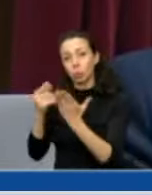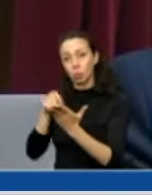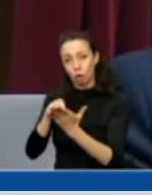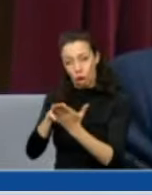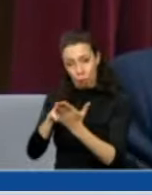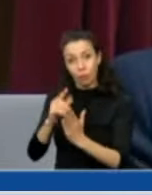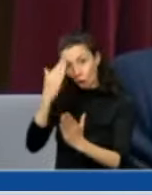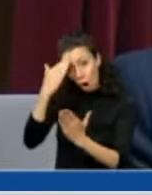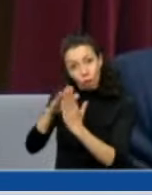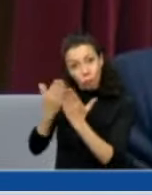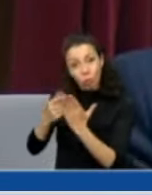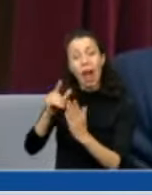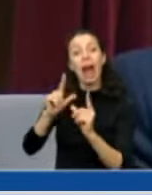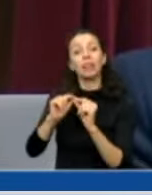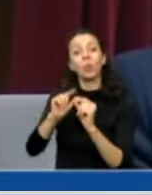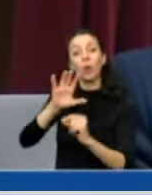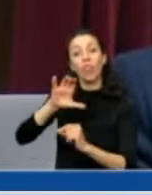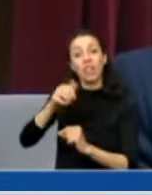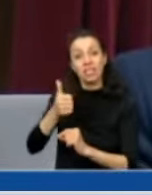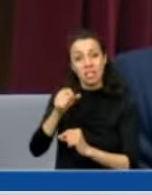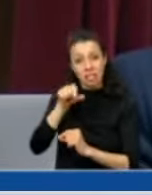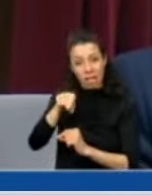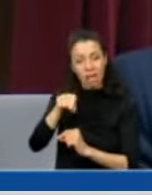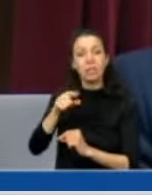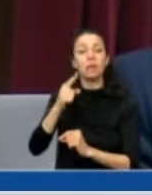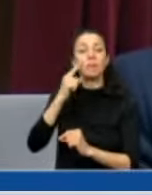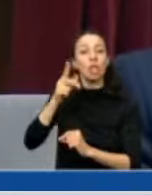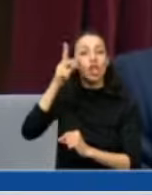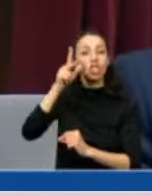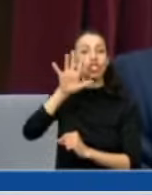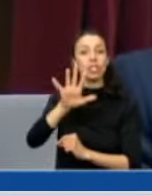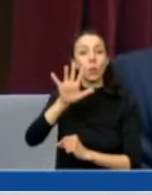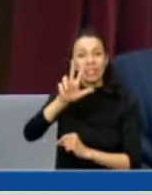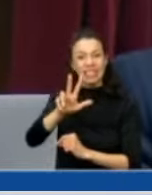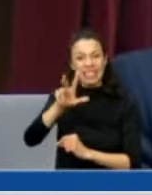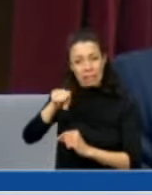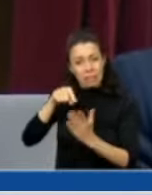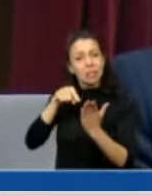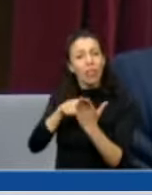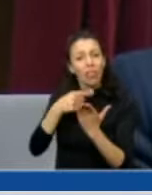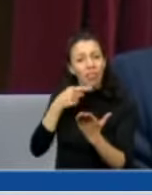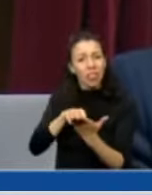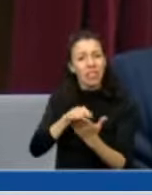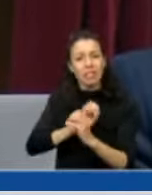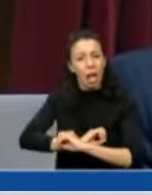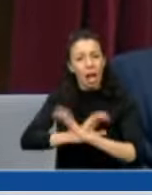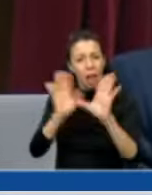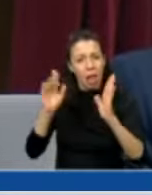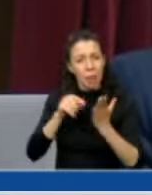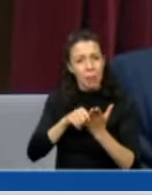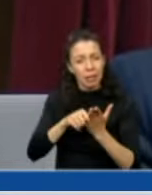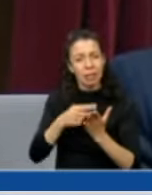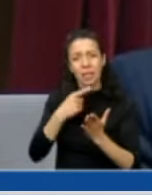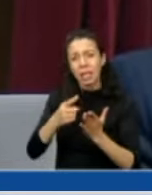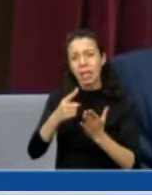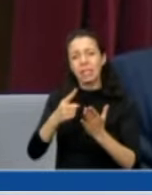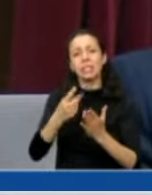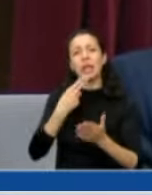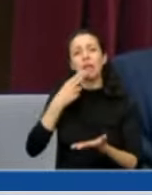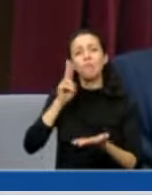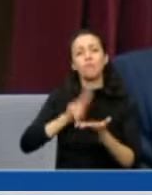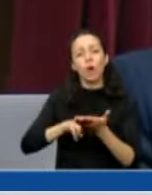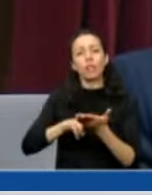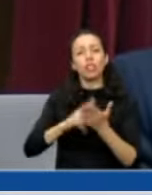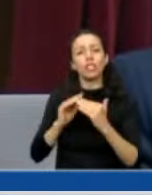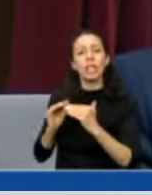trabajando ellos, van a llegar a esa situación, y va a ser lo mismo que el kirchnerismo, vaya al otro extremo, y van a hacer lo que a ellos les interesa, y le va a